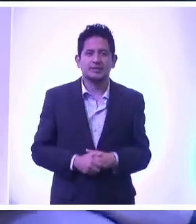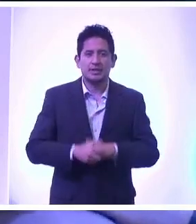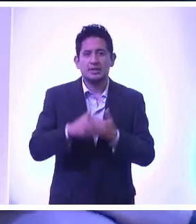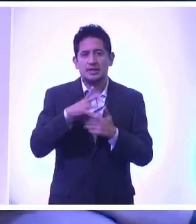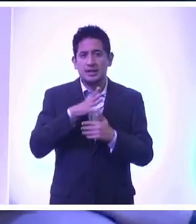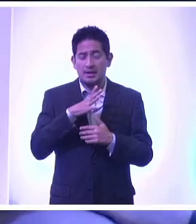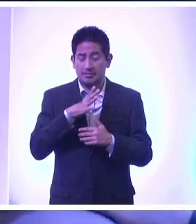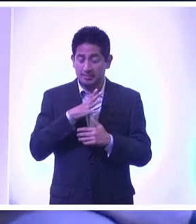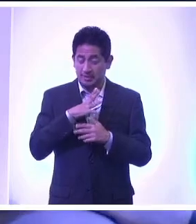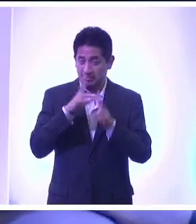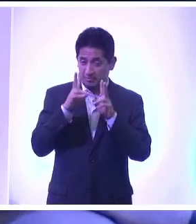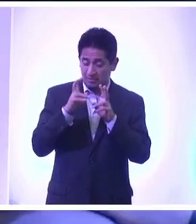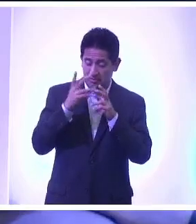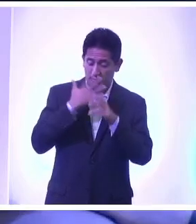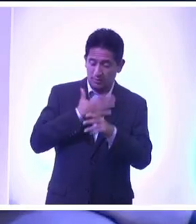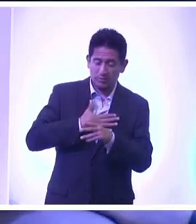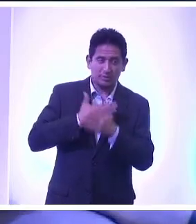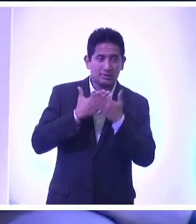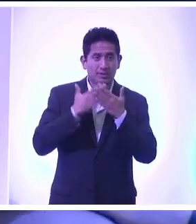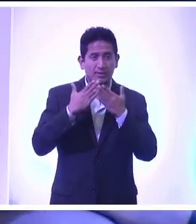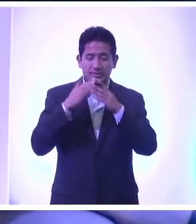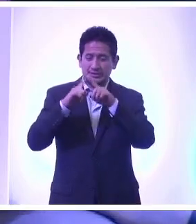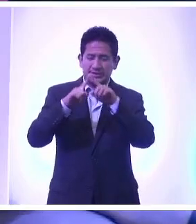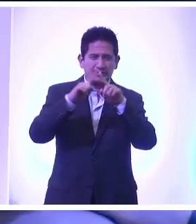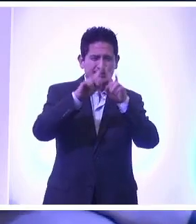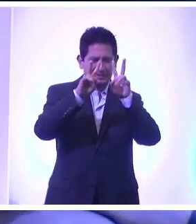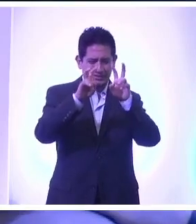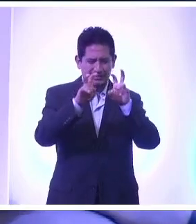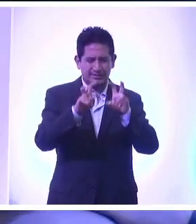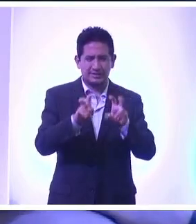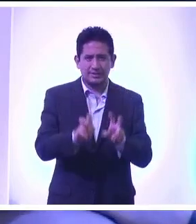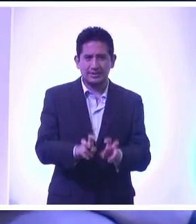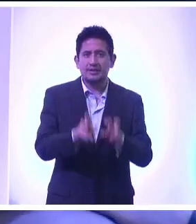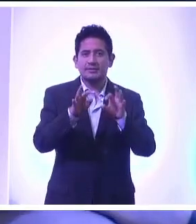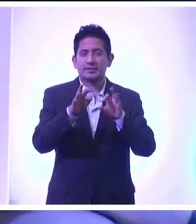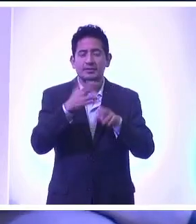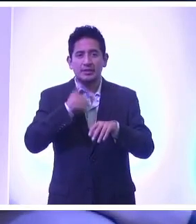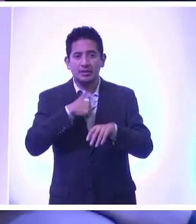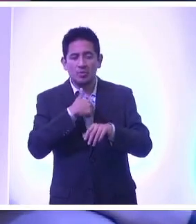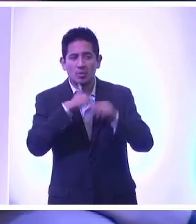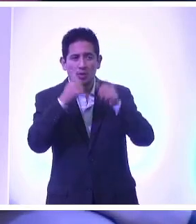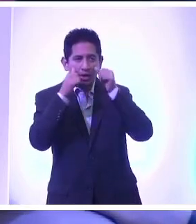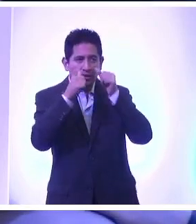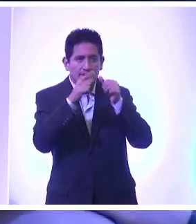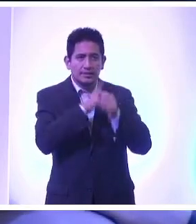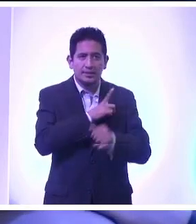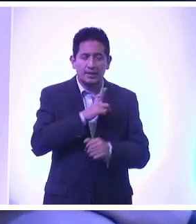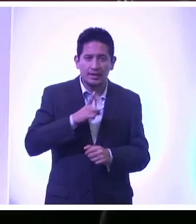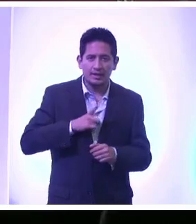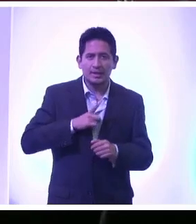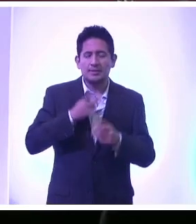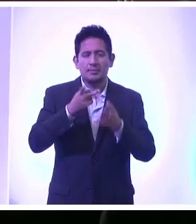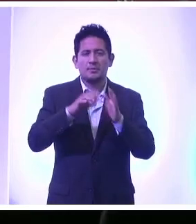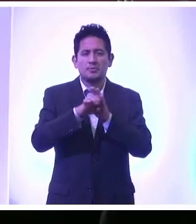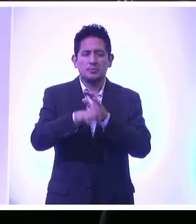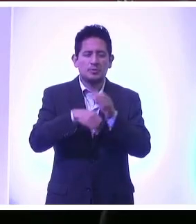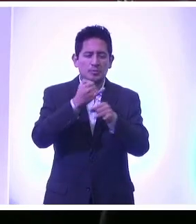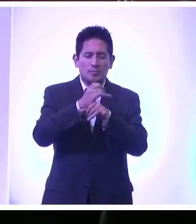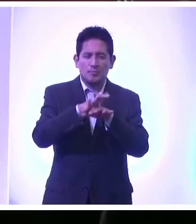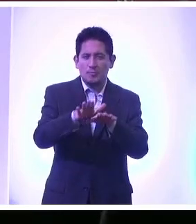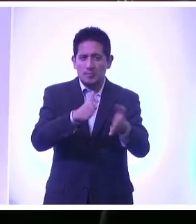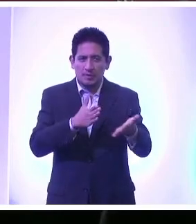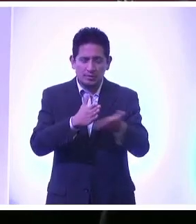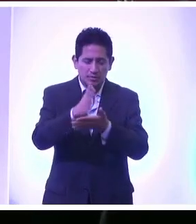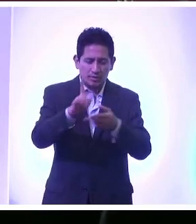la atención eh si bien es hablamos de temas de de acceso a la información de protección de datos